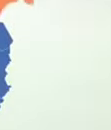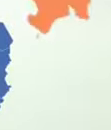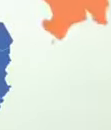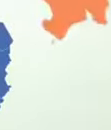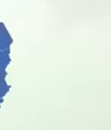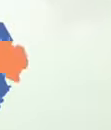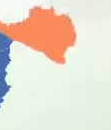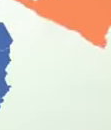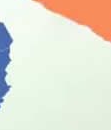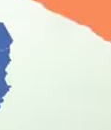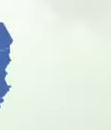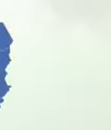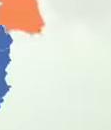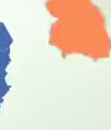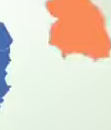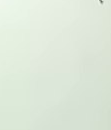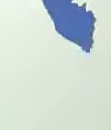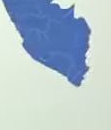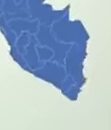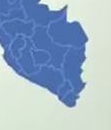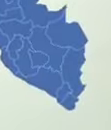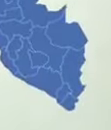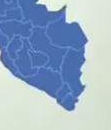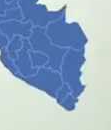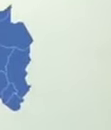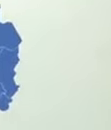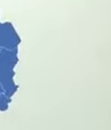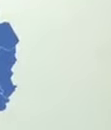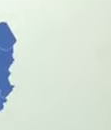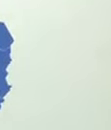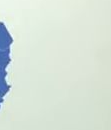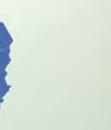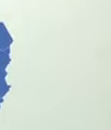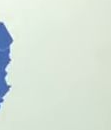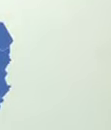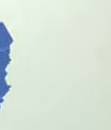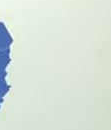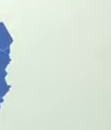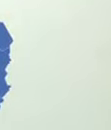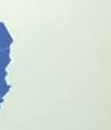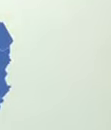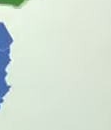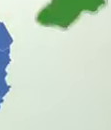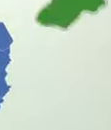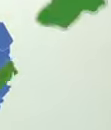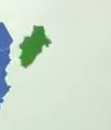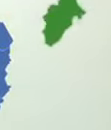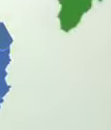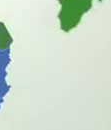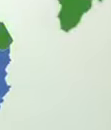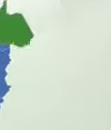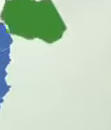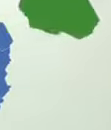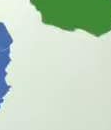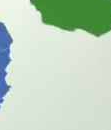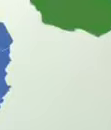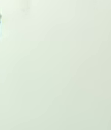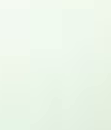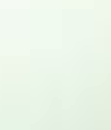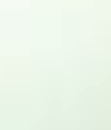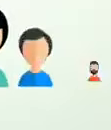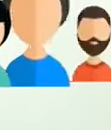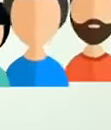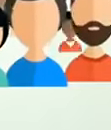Libertad, Piura, Arequipa y Cajamarca, mientras que las circunscripciones con menos electores son Tumbes, Moquegua y Madre de